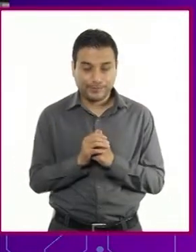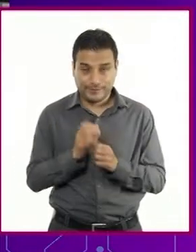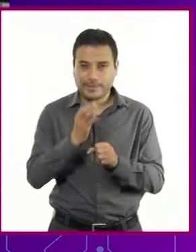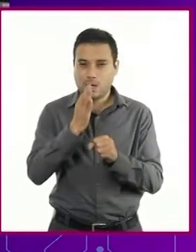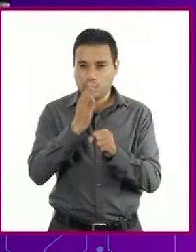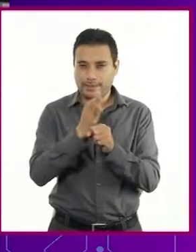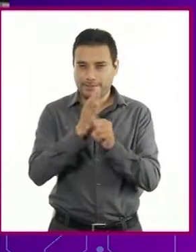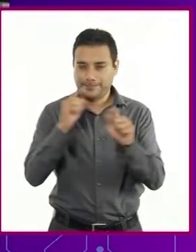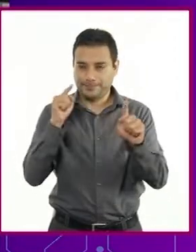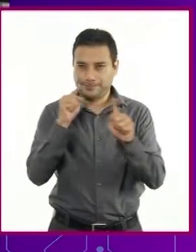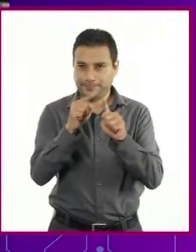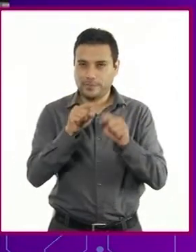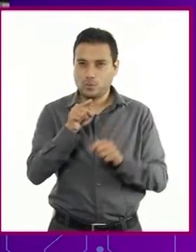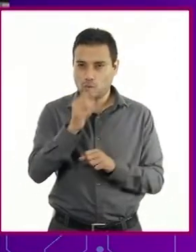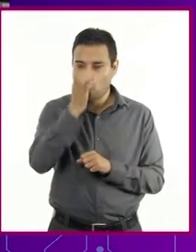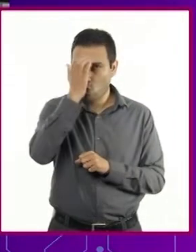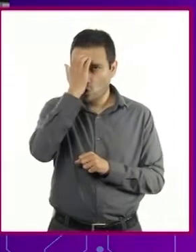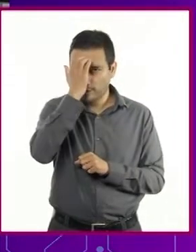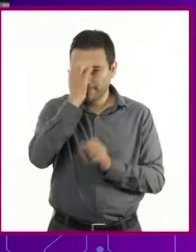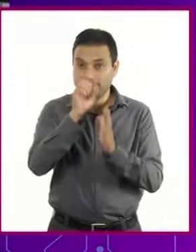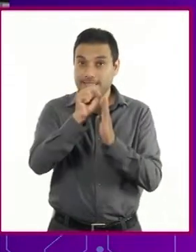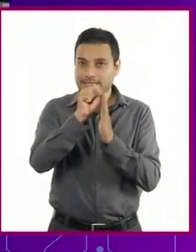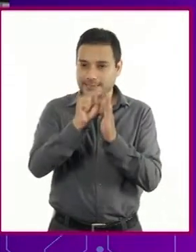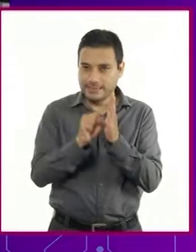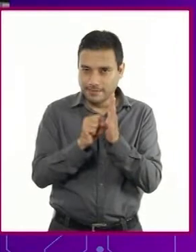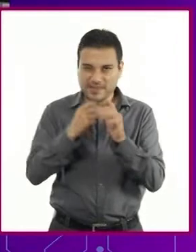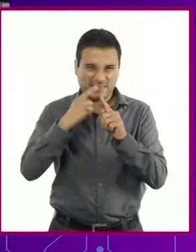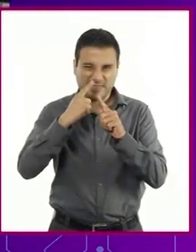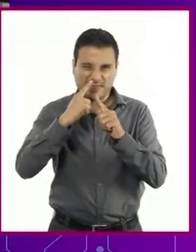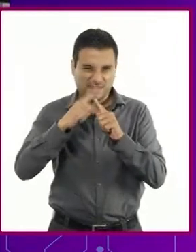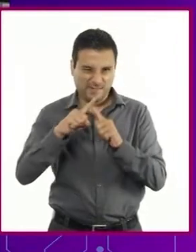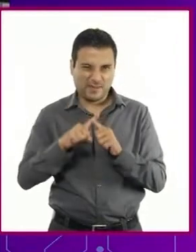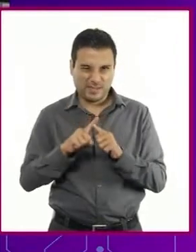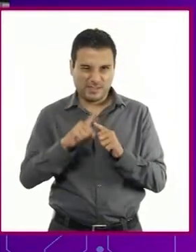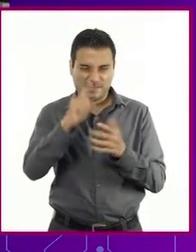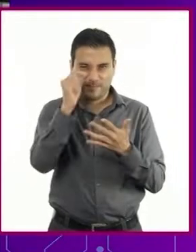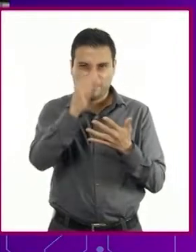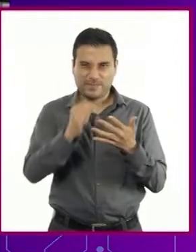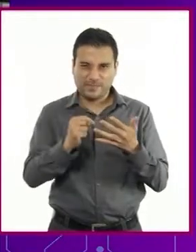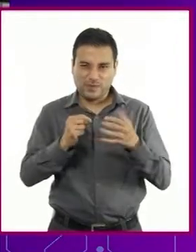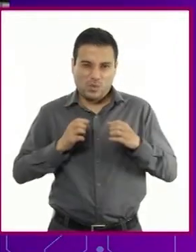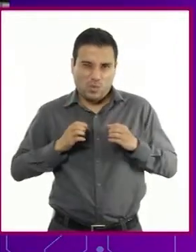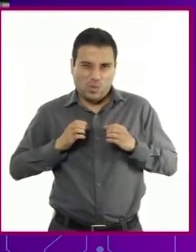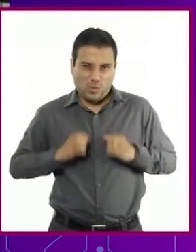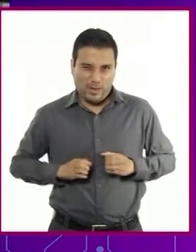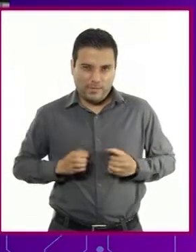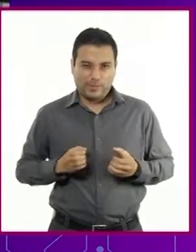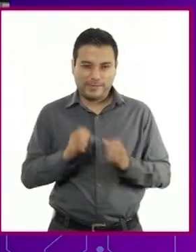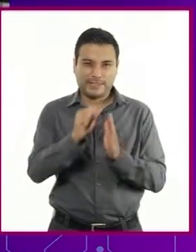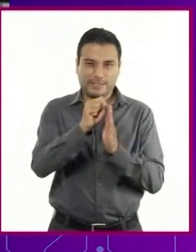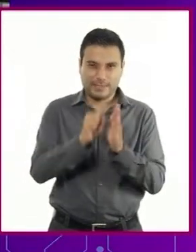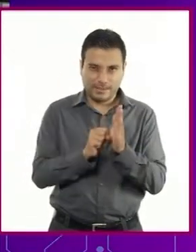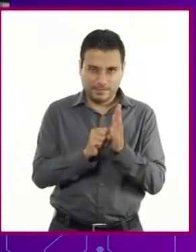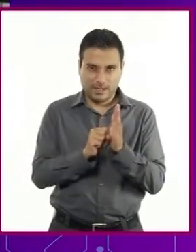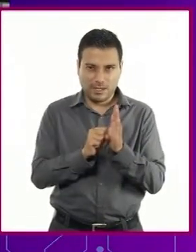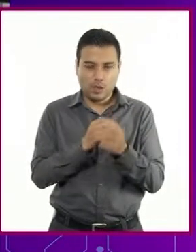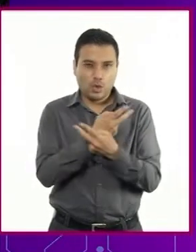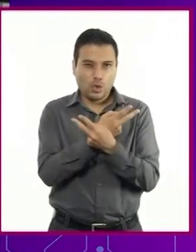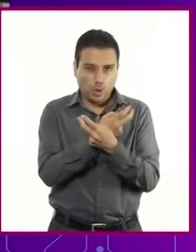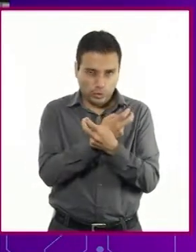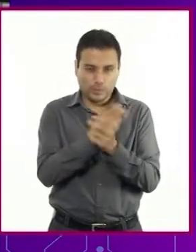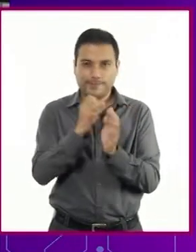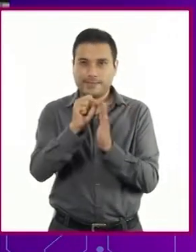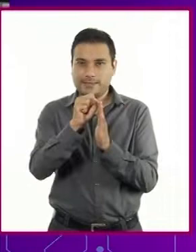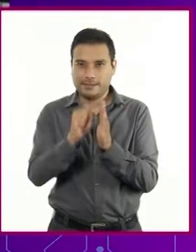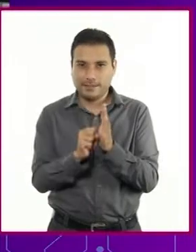en el propósito reconocer sistemas del cuerpo humano, óseo y muscular. Estamos seguros de que